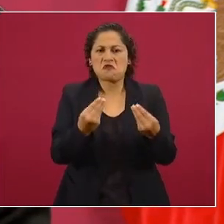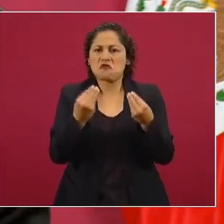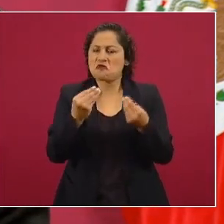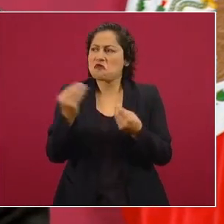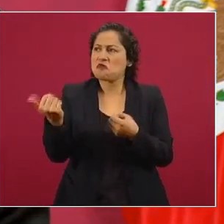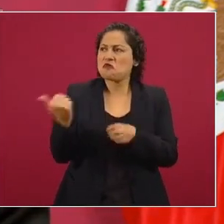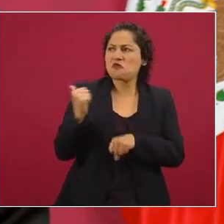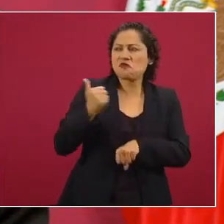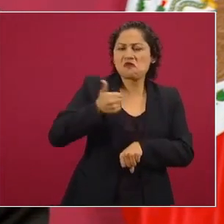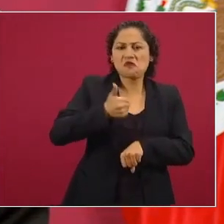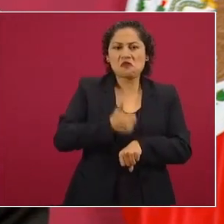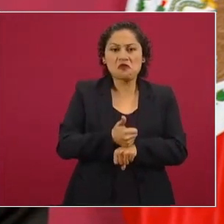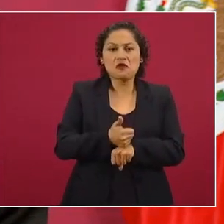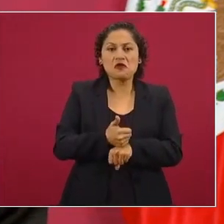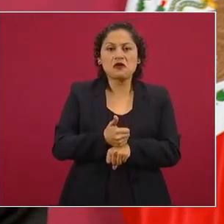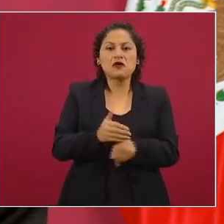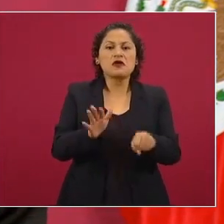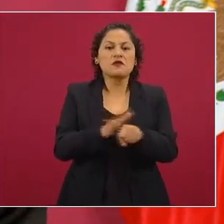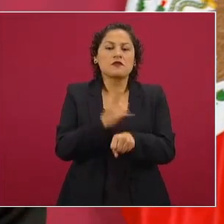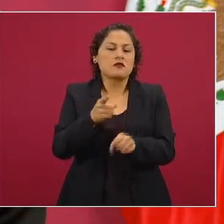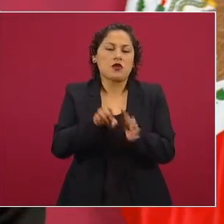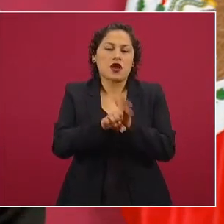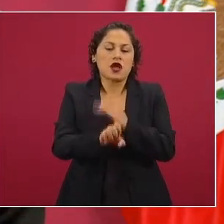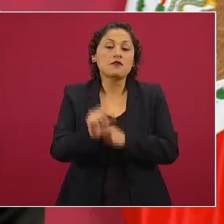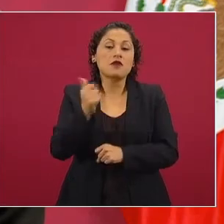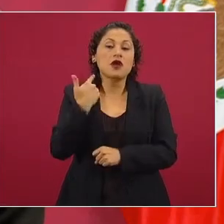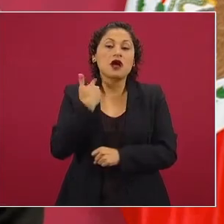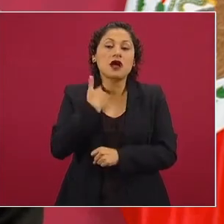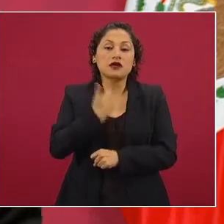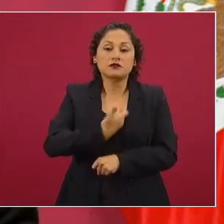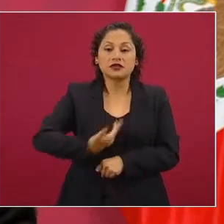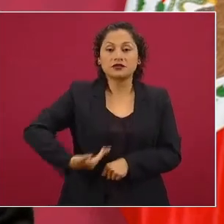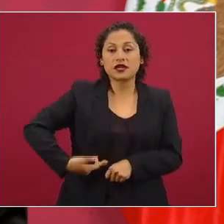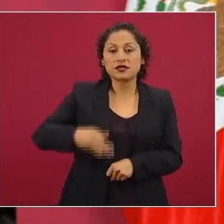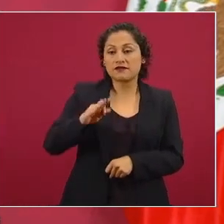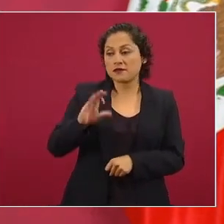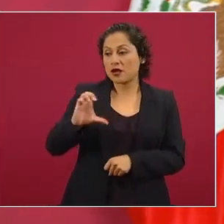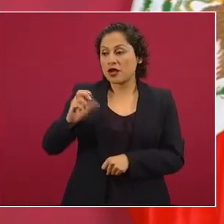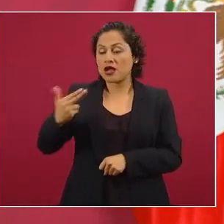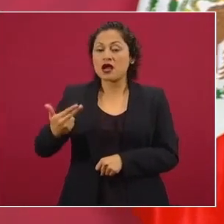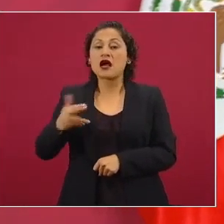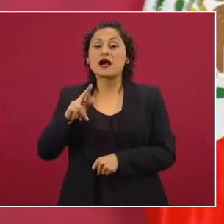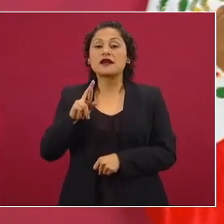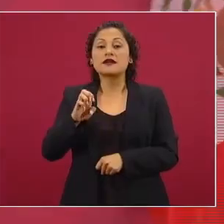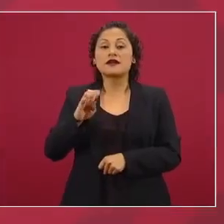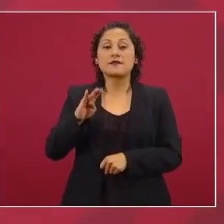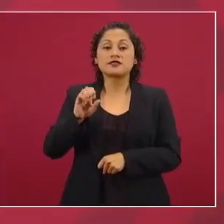con Calderón, Repsol, y con Peña, OHL.